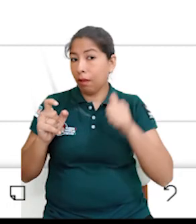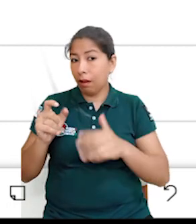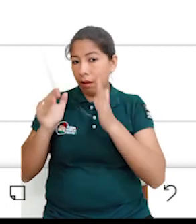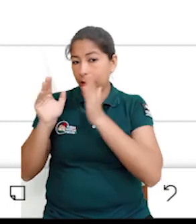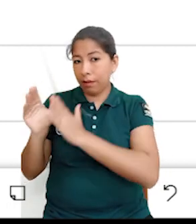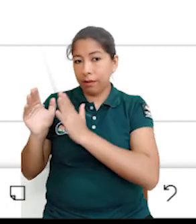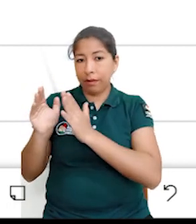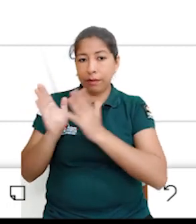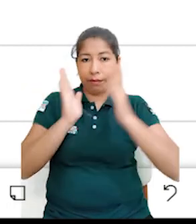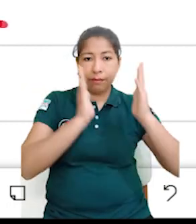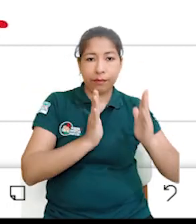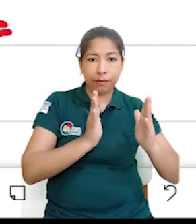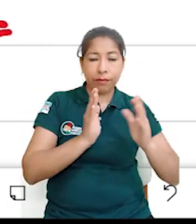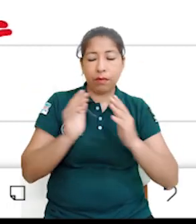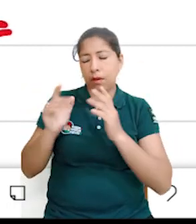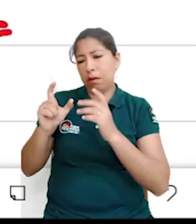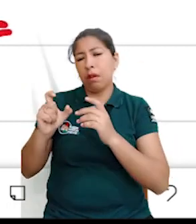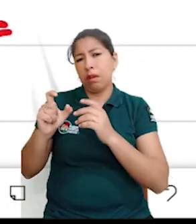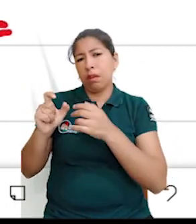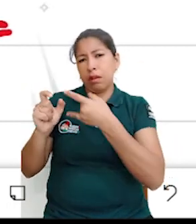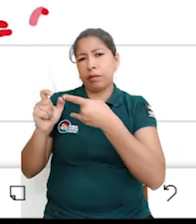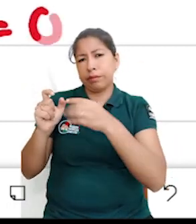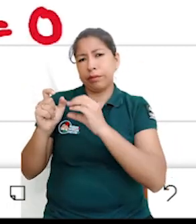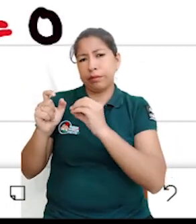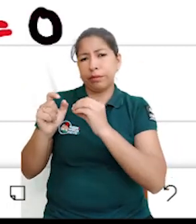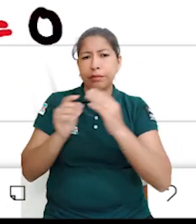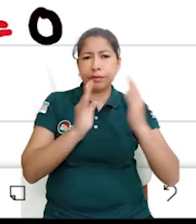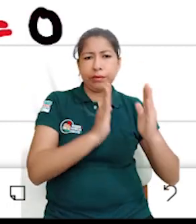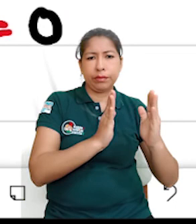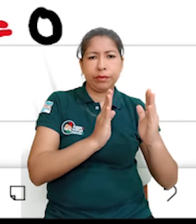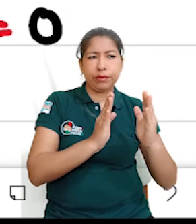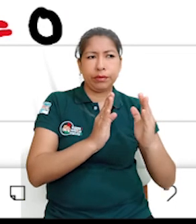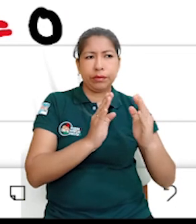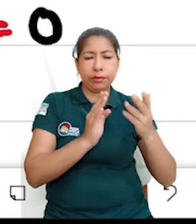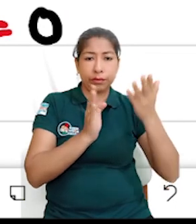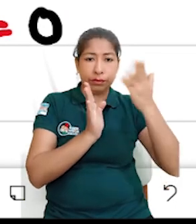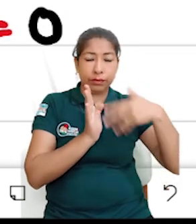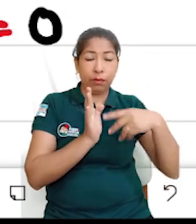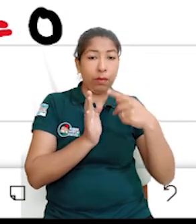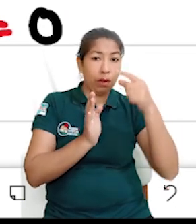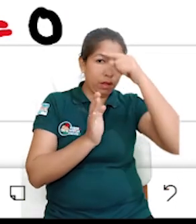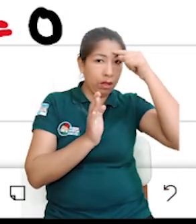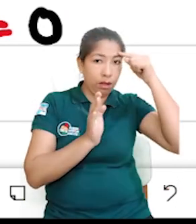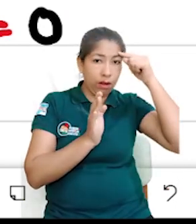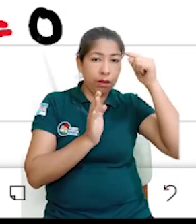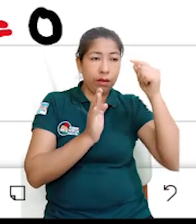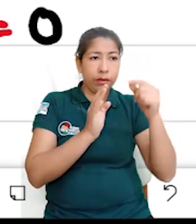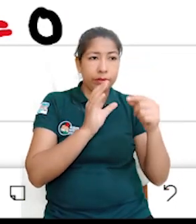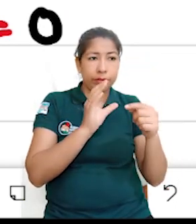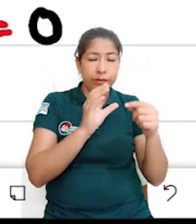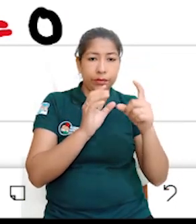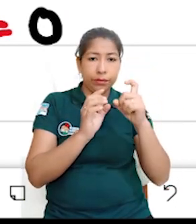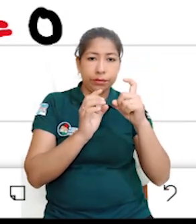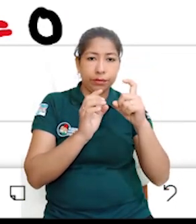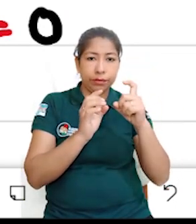x igual a 0. Y el segundo factor que está de negro, x menos